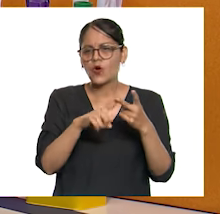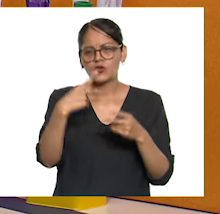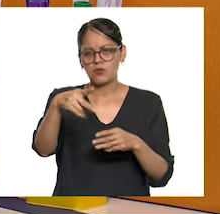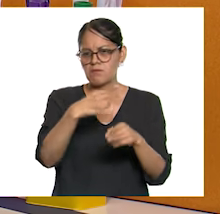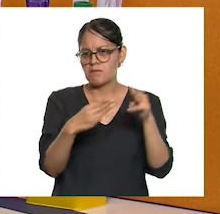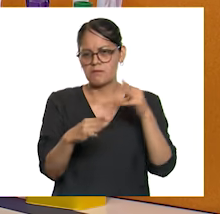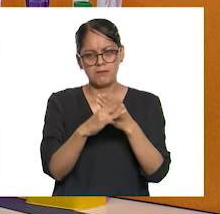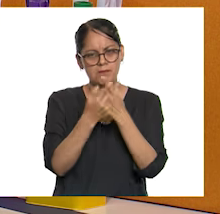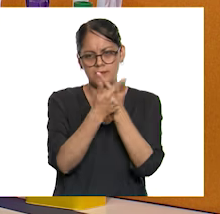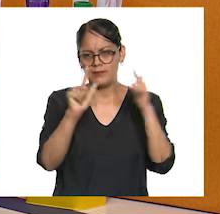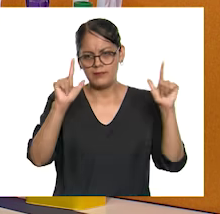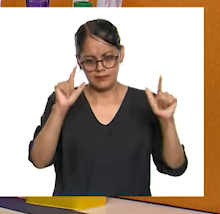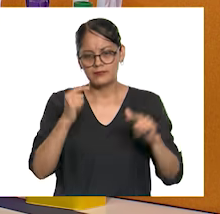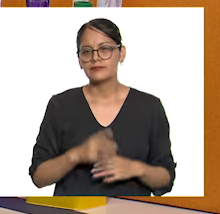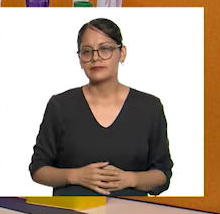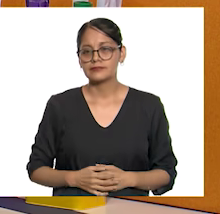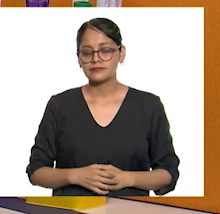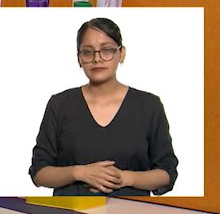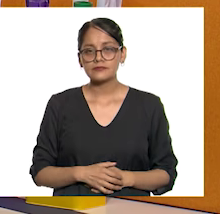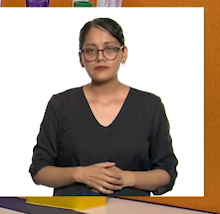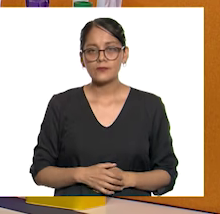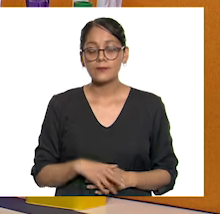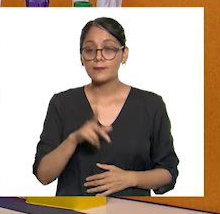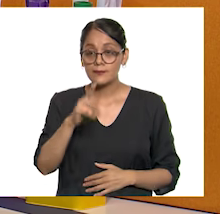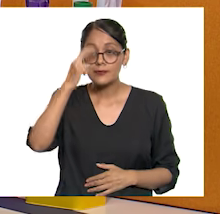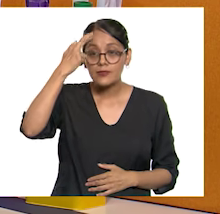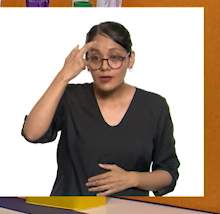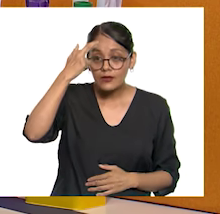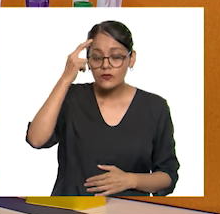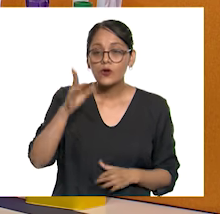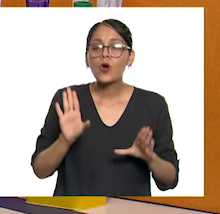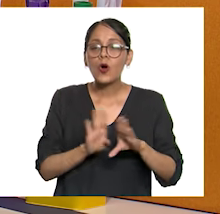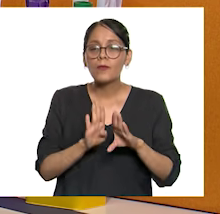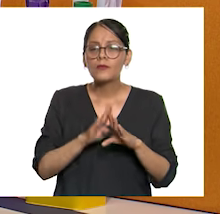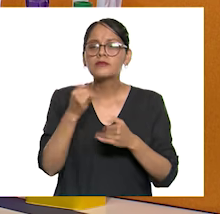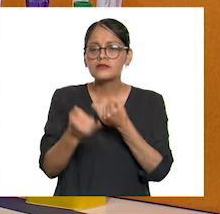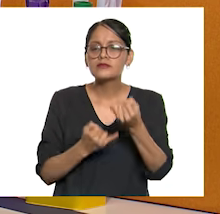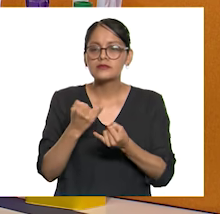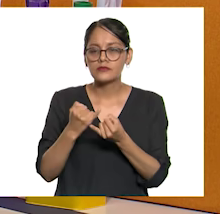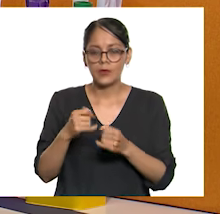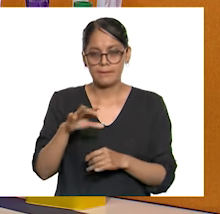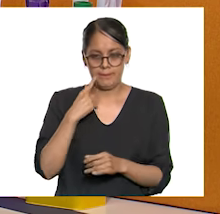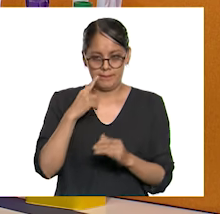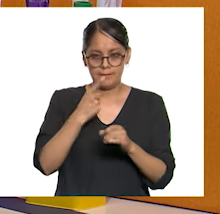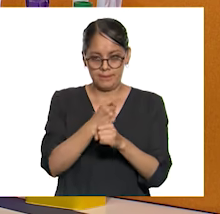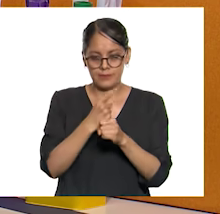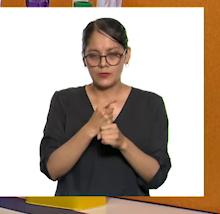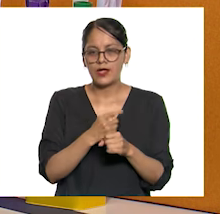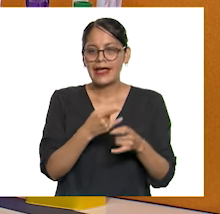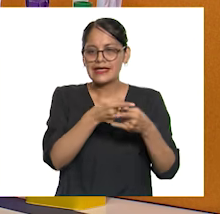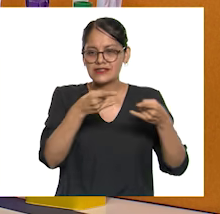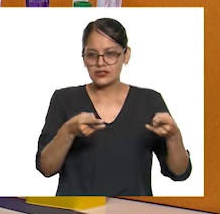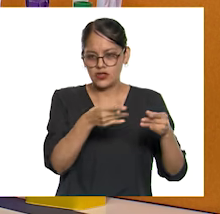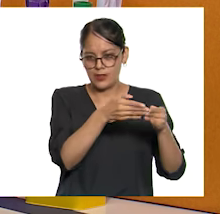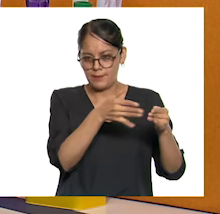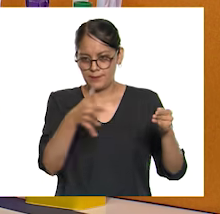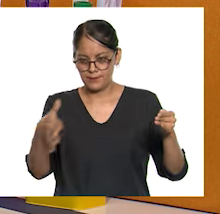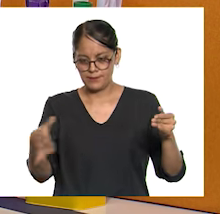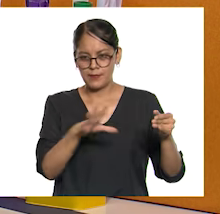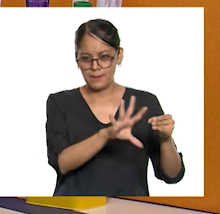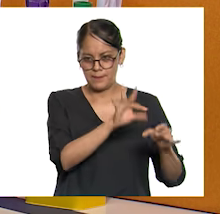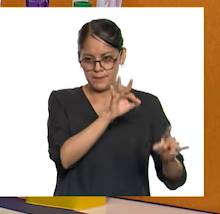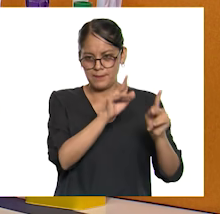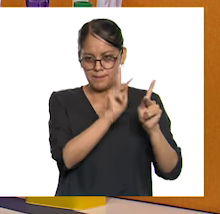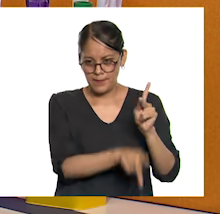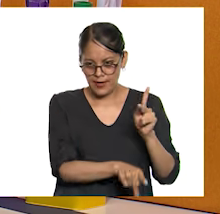que ustedes tengan en casa. ¿De acuerdo? Recuerden, ¿cómo lo podemos hacer? Elegimos momentos, personajes,